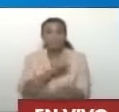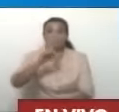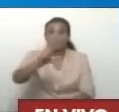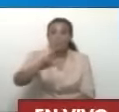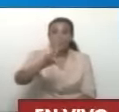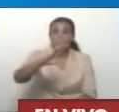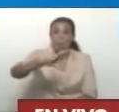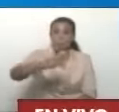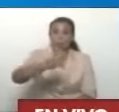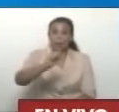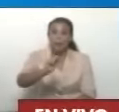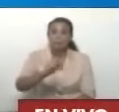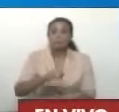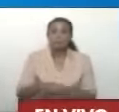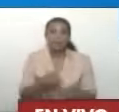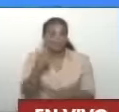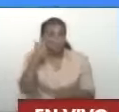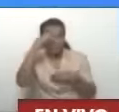Lucas.